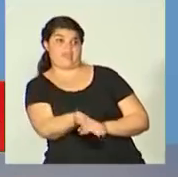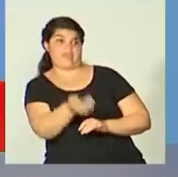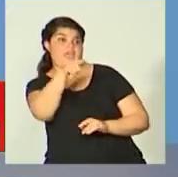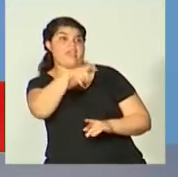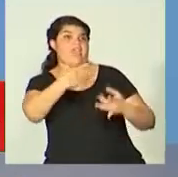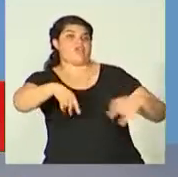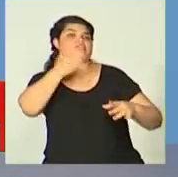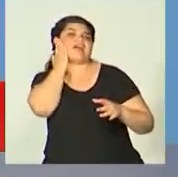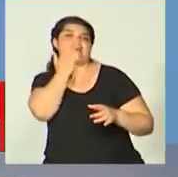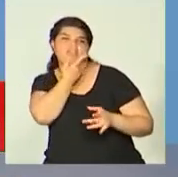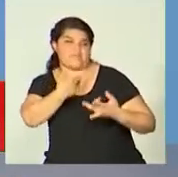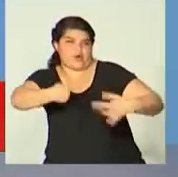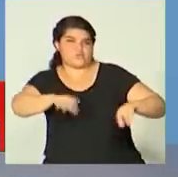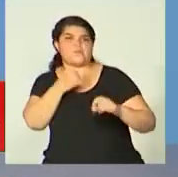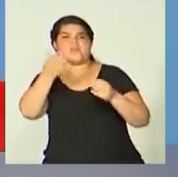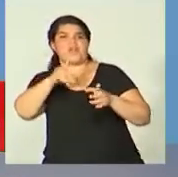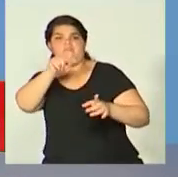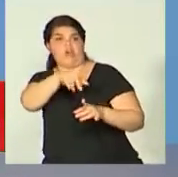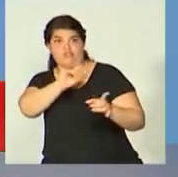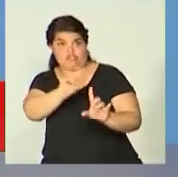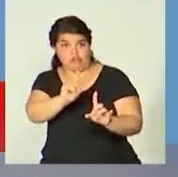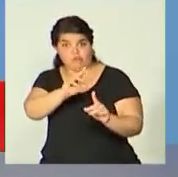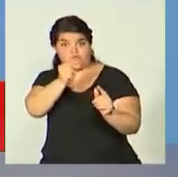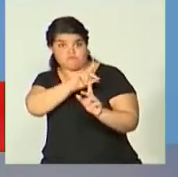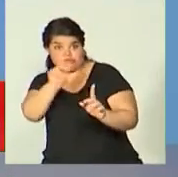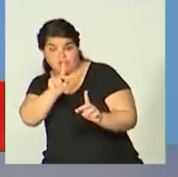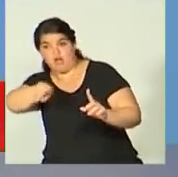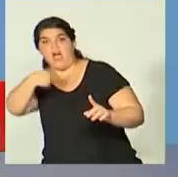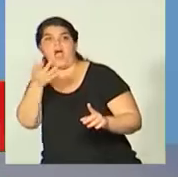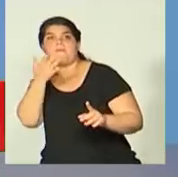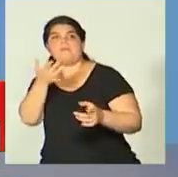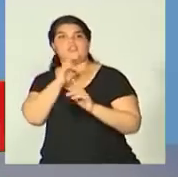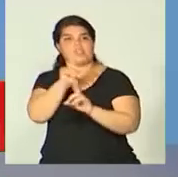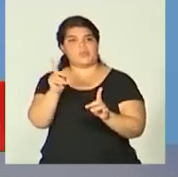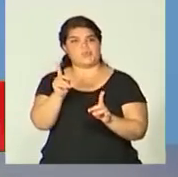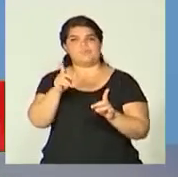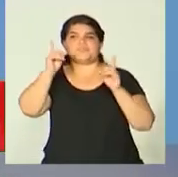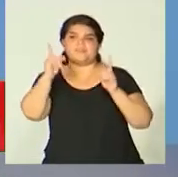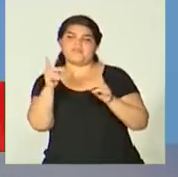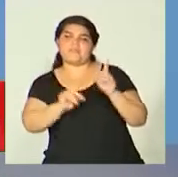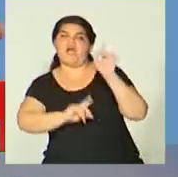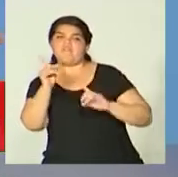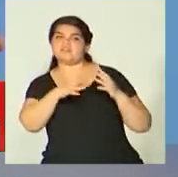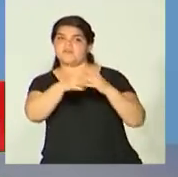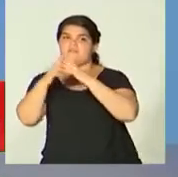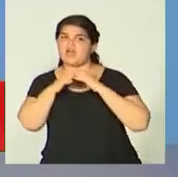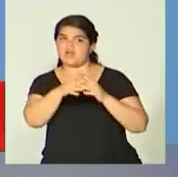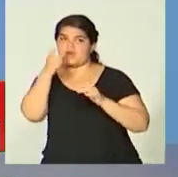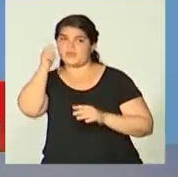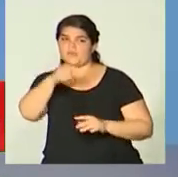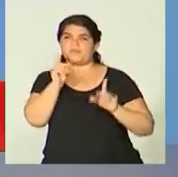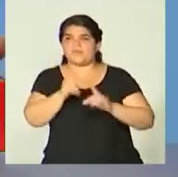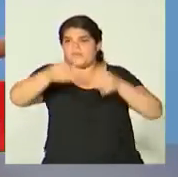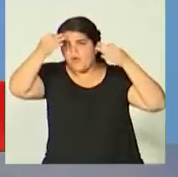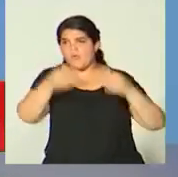y esto nos pasa a nosotros cuando trabajamos que trabajamos muchísimo con el sector popular con las mujeres de los barrios y justamente nos pasó el viernes